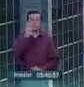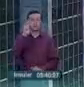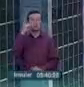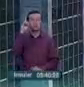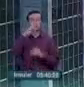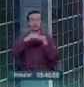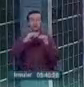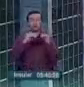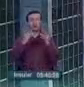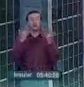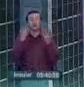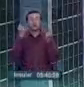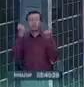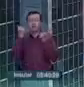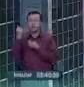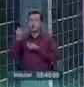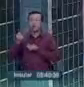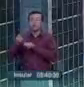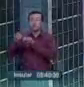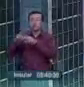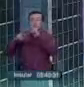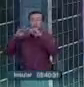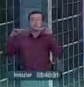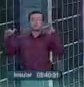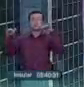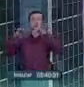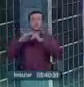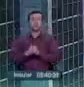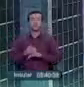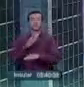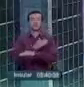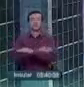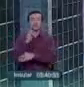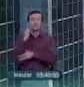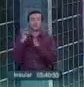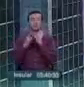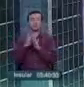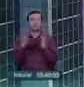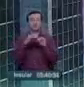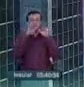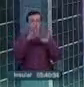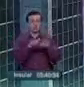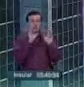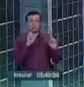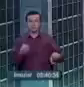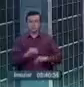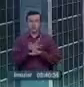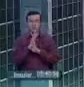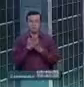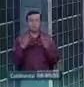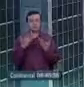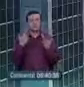3.344 millones de dólares es el estimado del costo de la reconstrucción de las zonas afectadas por el terremoto del pasado 16 de abril. La Secretaría de Planificación y